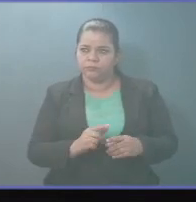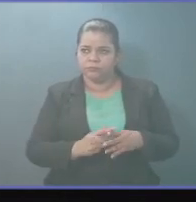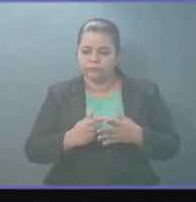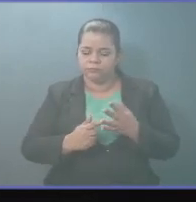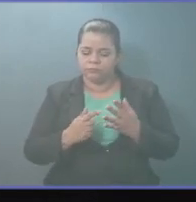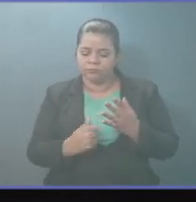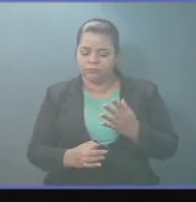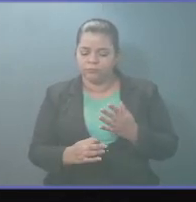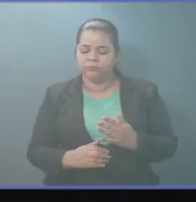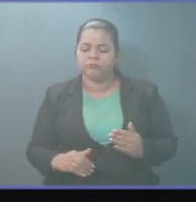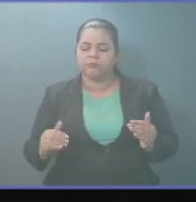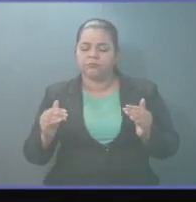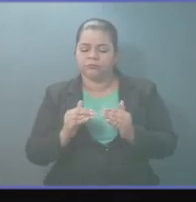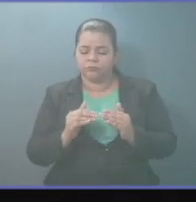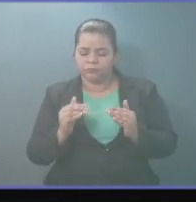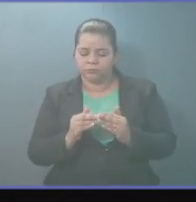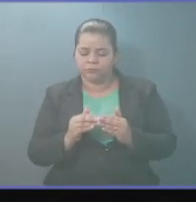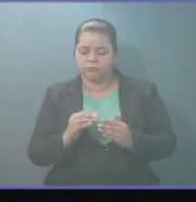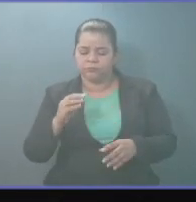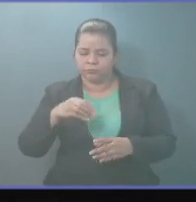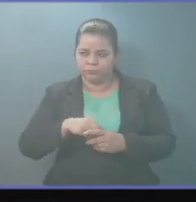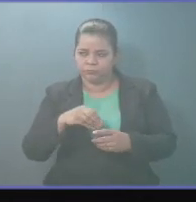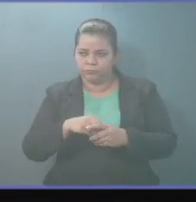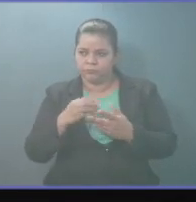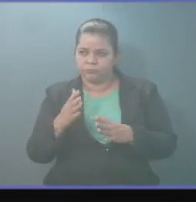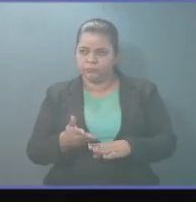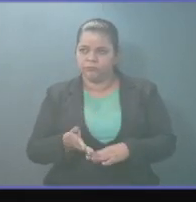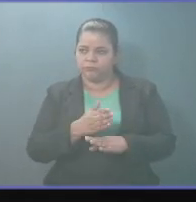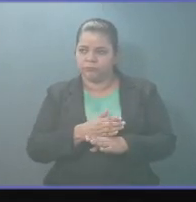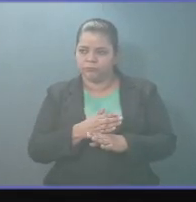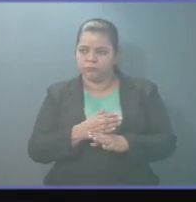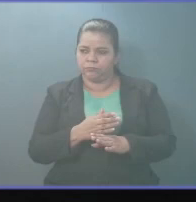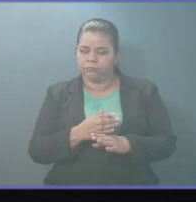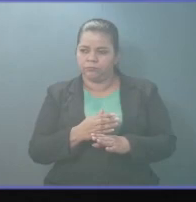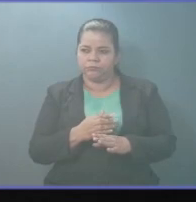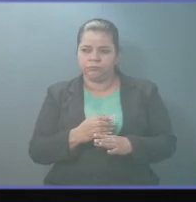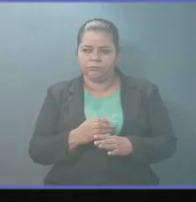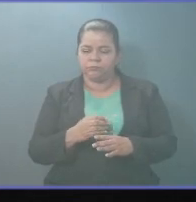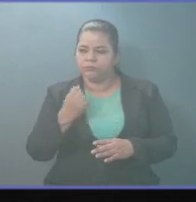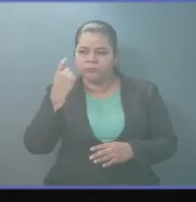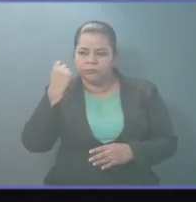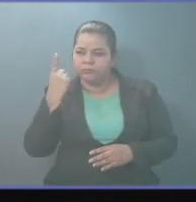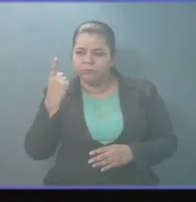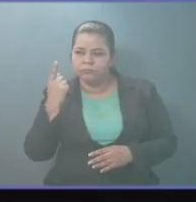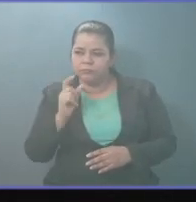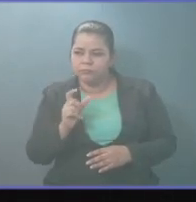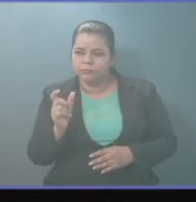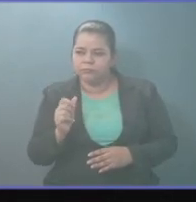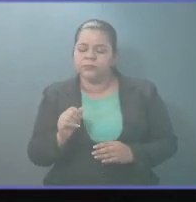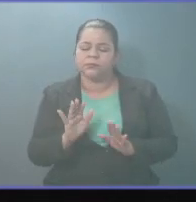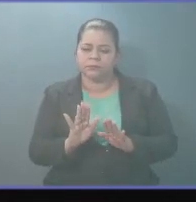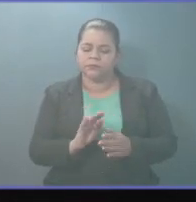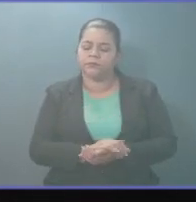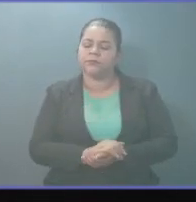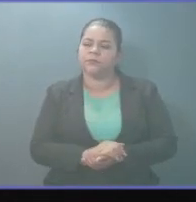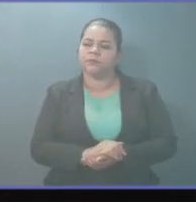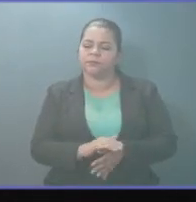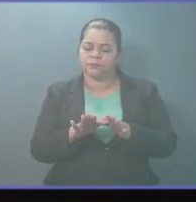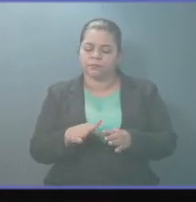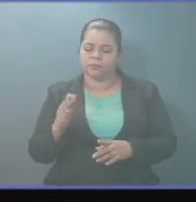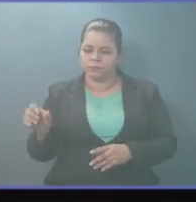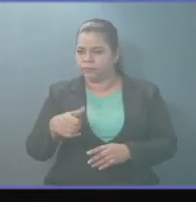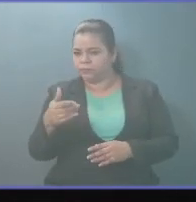una nueva discusión de un nuevo presupuesto general de la Nación, desde ese punto de vista tiene que ir incluido en el presupuesto general